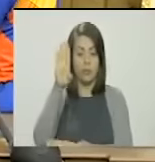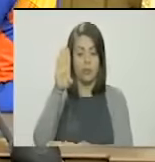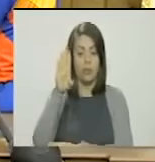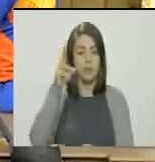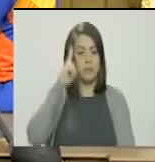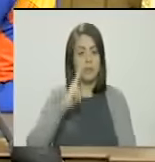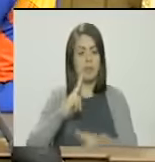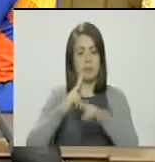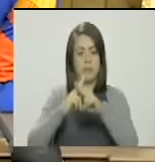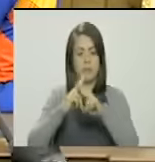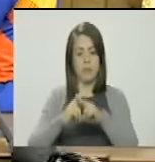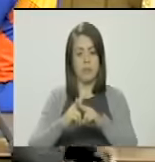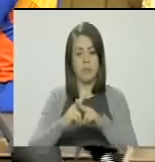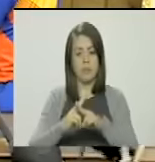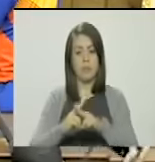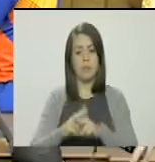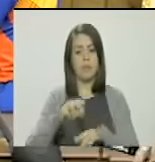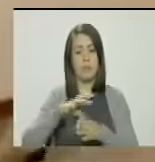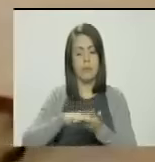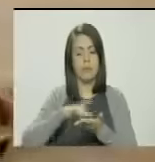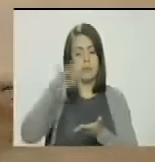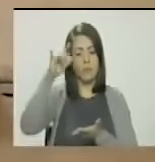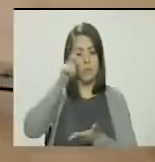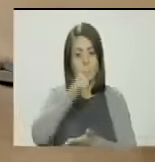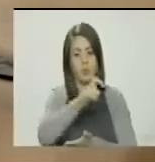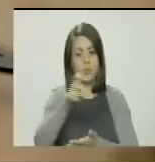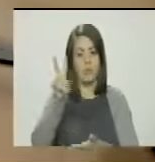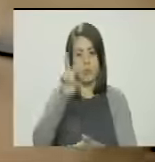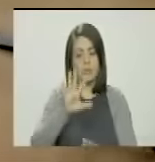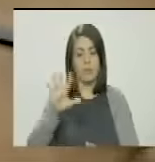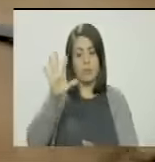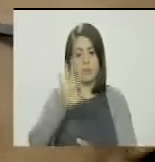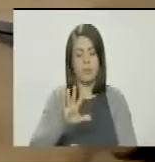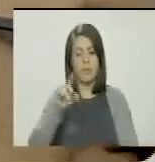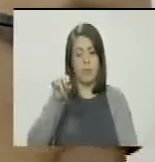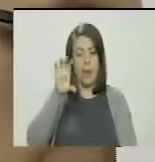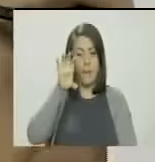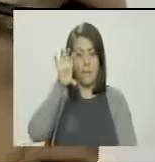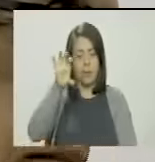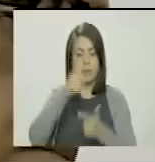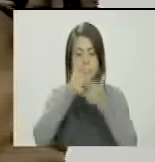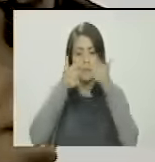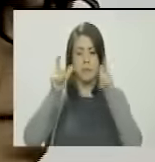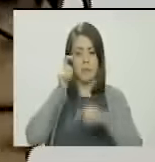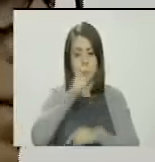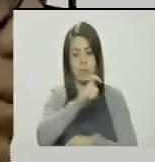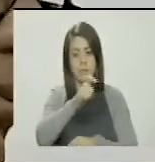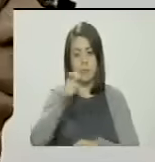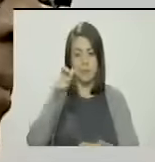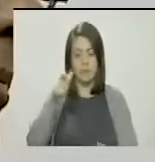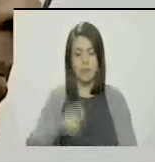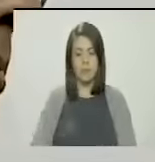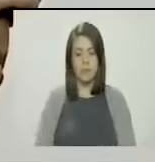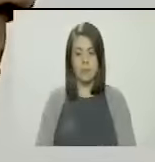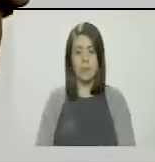por su honor, ante el glorioso pueblo de Venezuela y por la patria libre y soberana, que no dará descanso